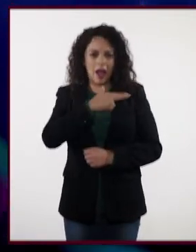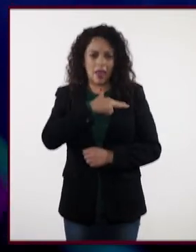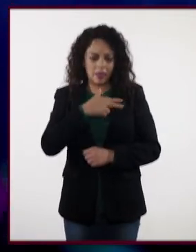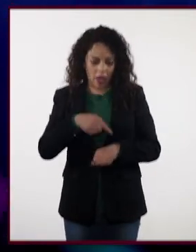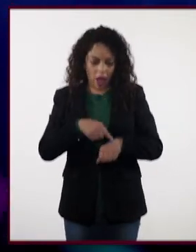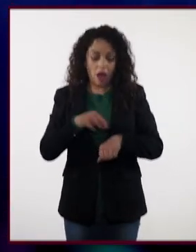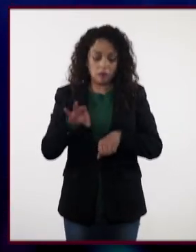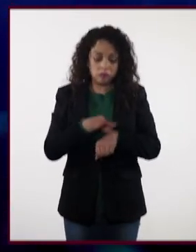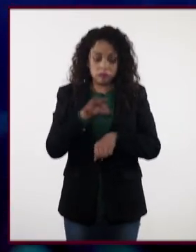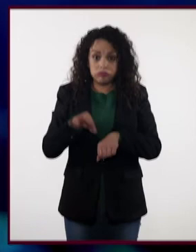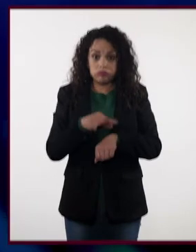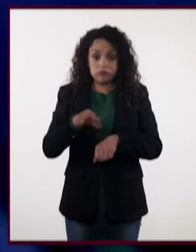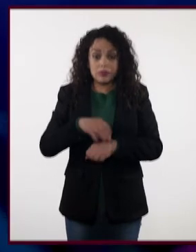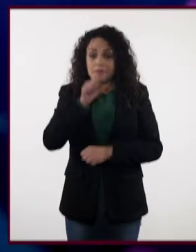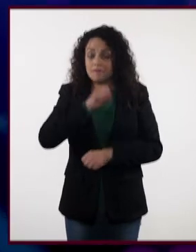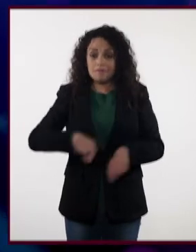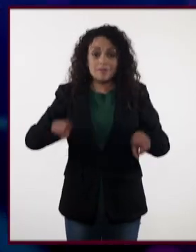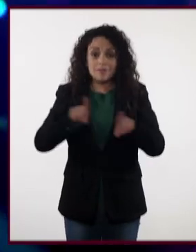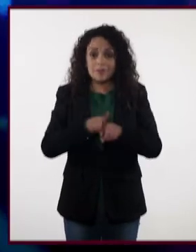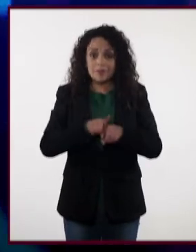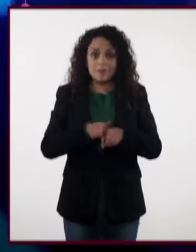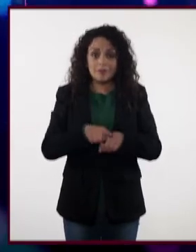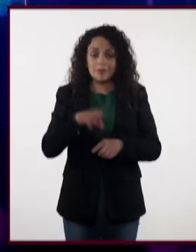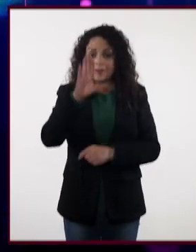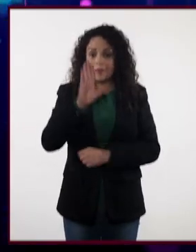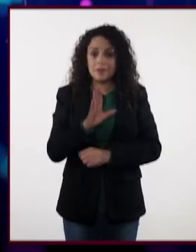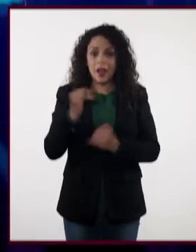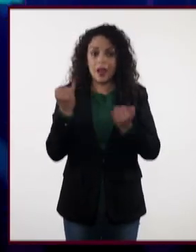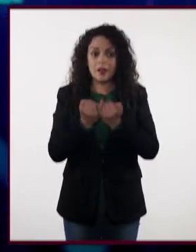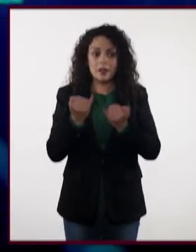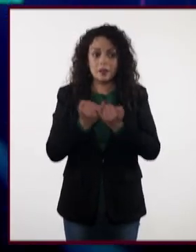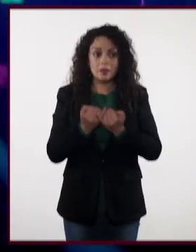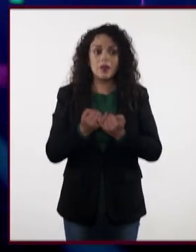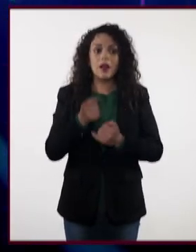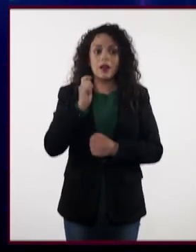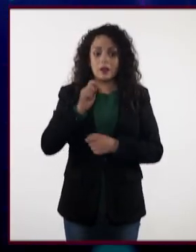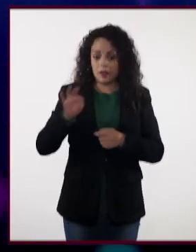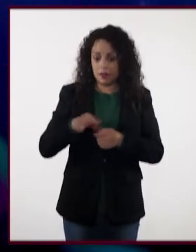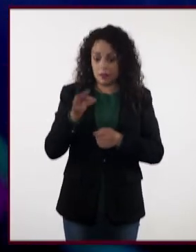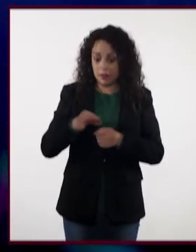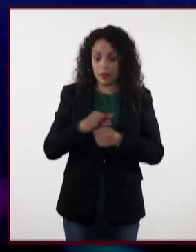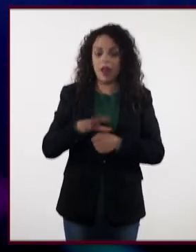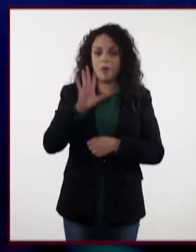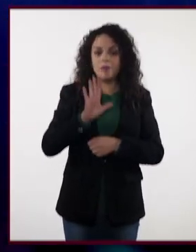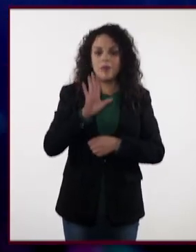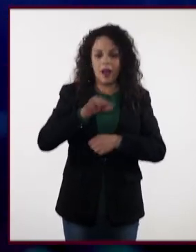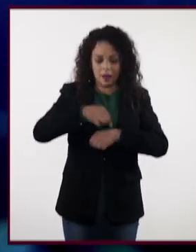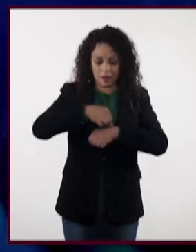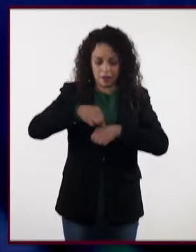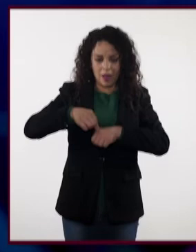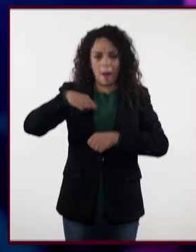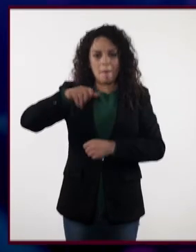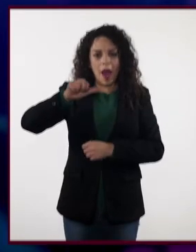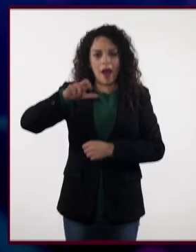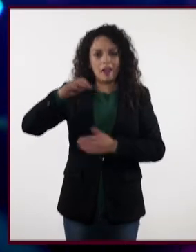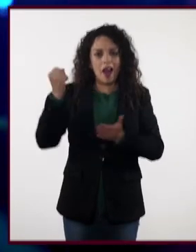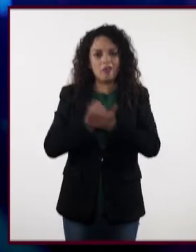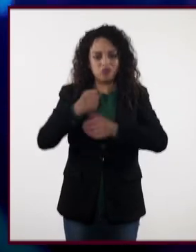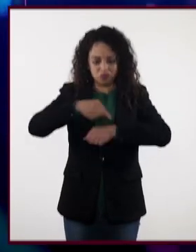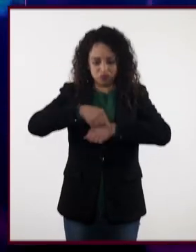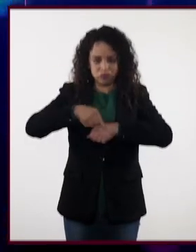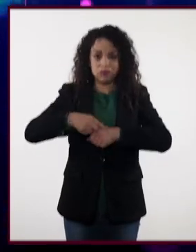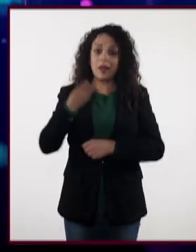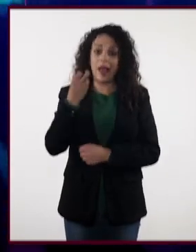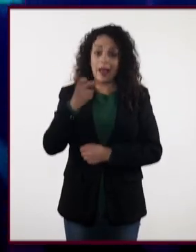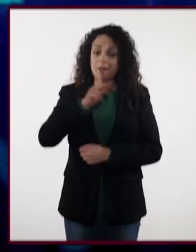lo mismo con el bordado, incluso se asemeja la textura del bordado a una cicatriz, ¿no? Entonces eso me permite también explorar dentro de